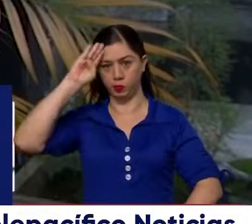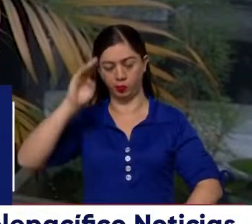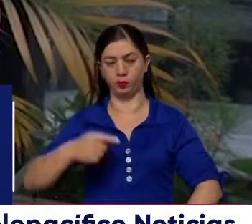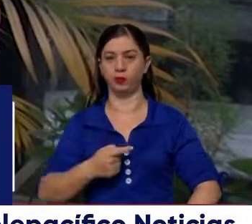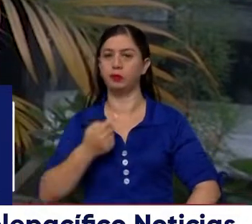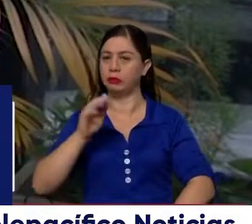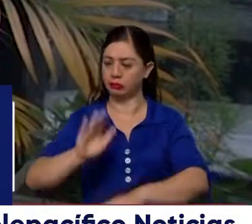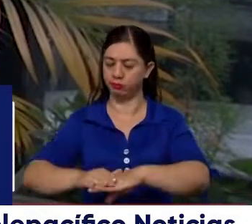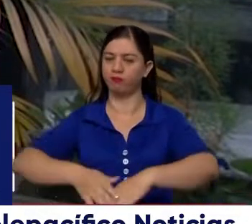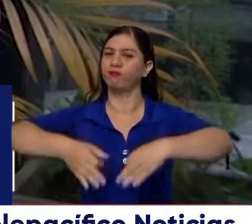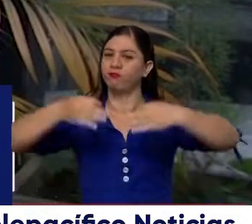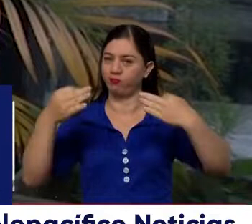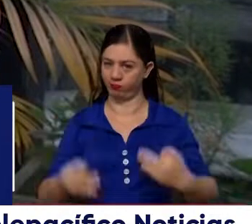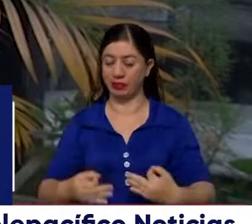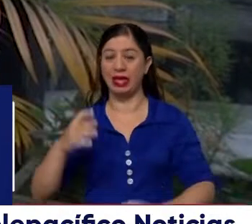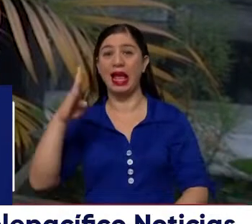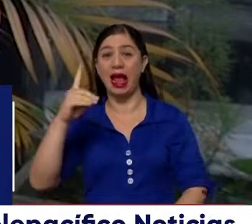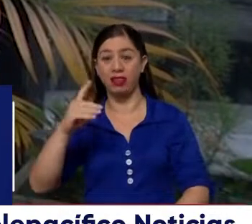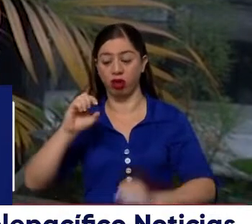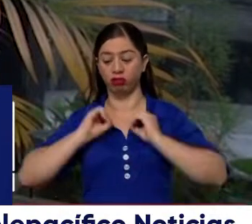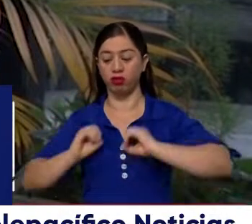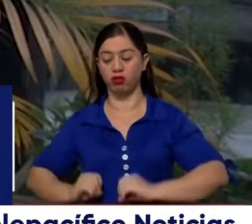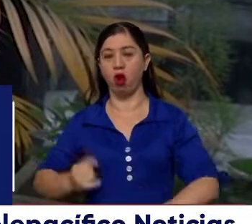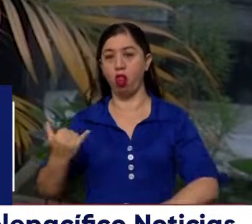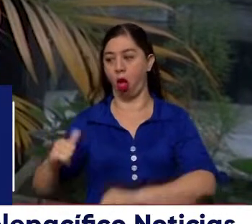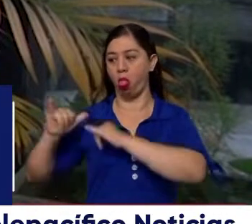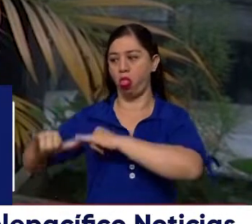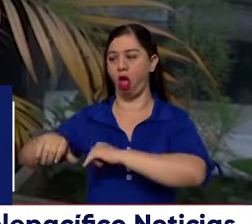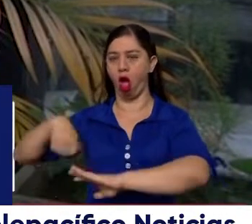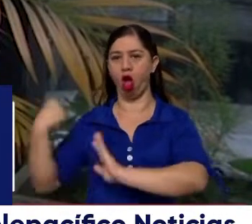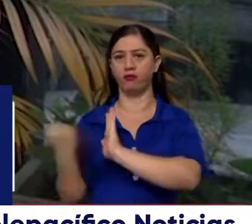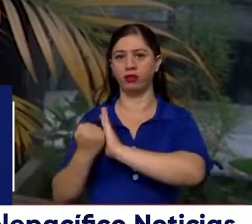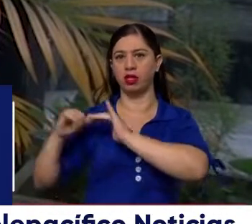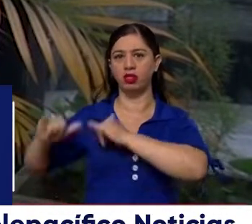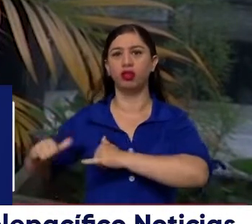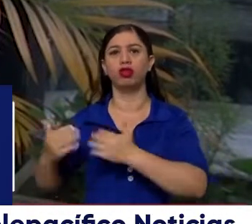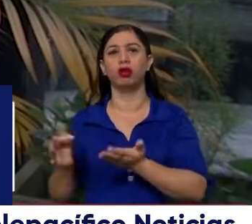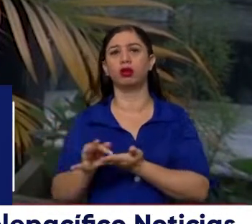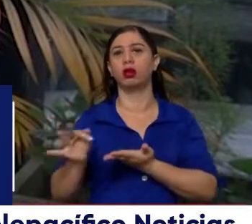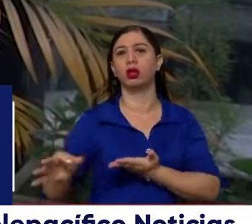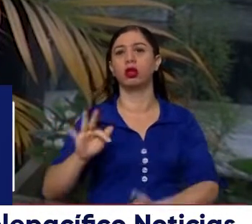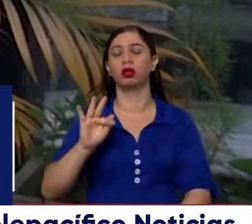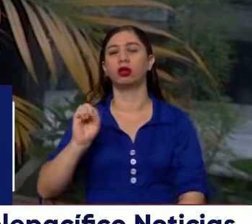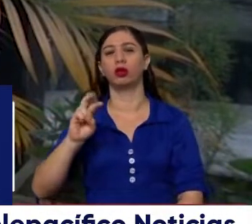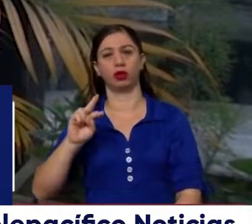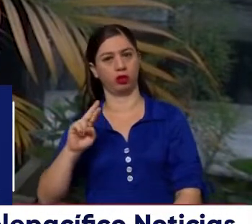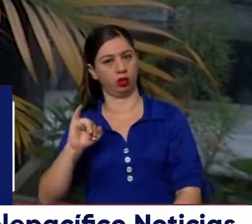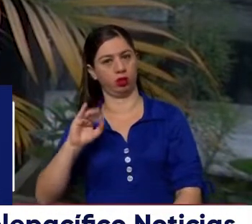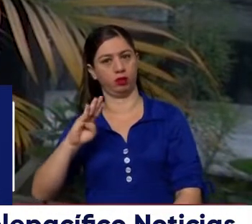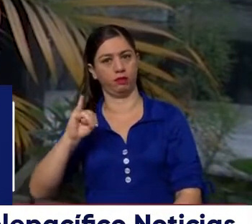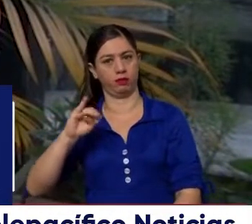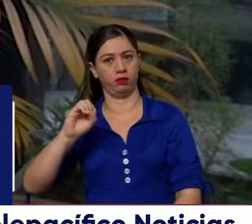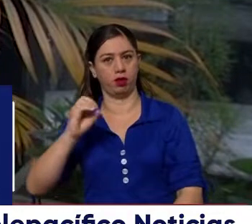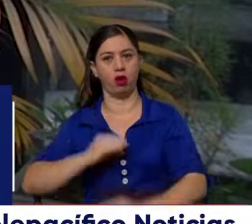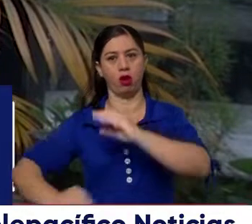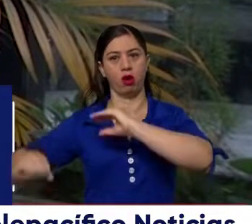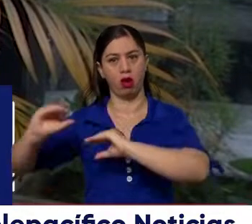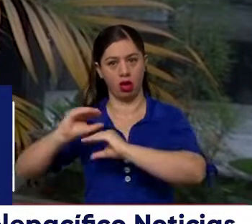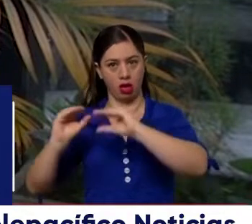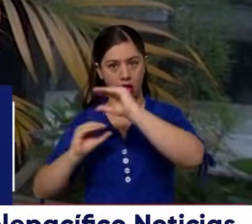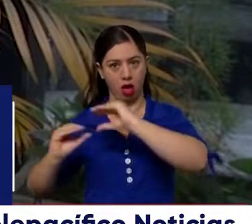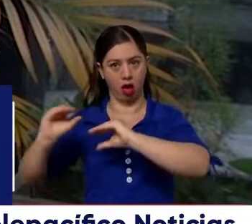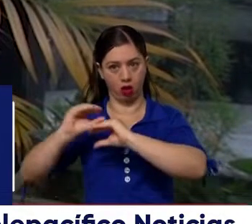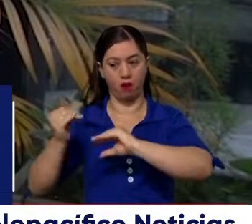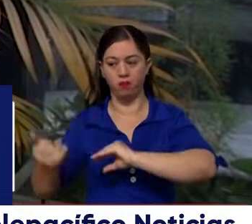confirmó la retención de 14 soldados en zona rural del municipio de toribio al nororiente del departamento del cauca según